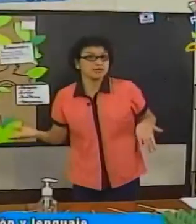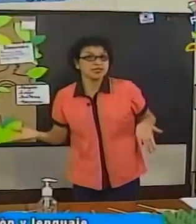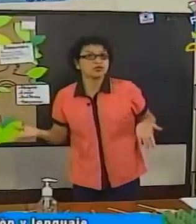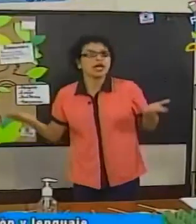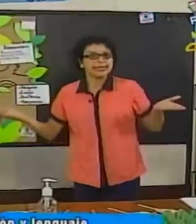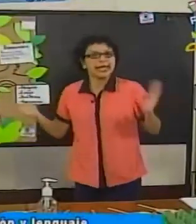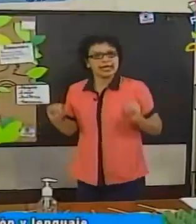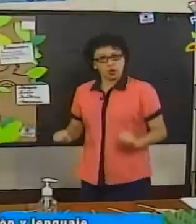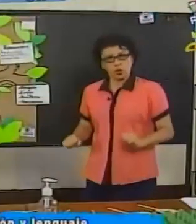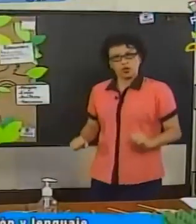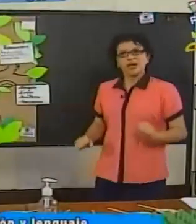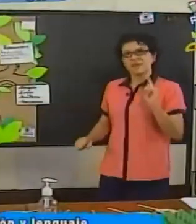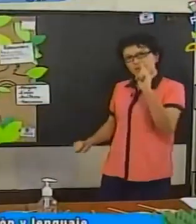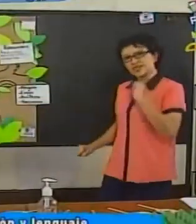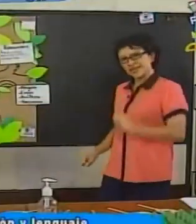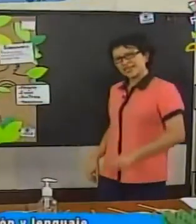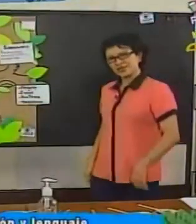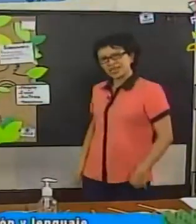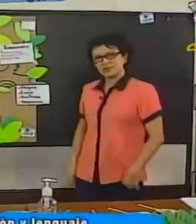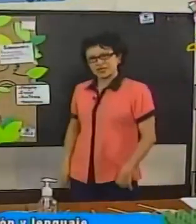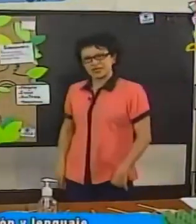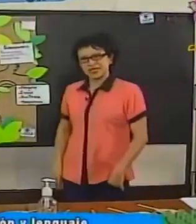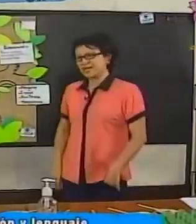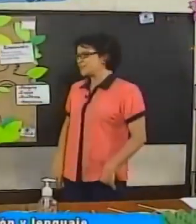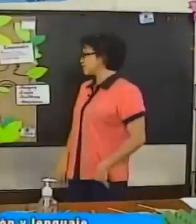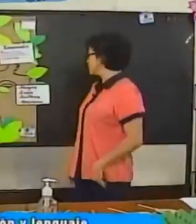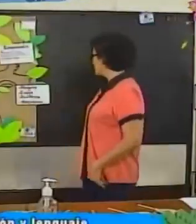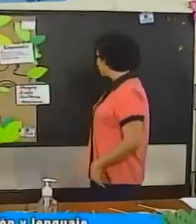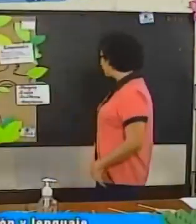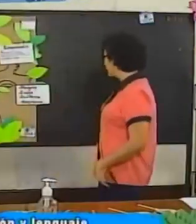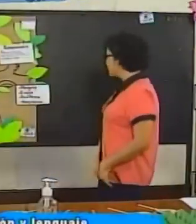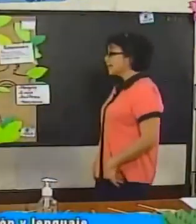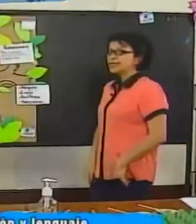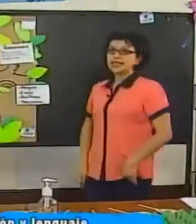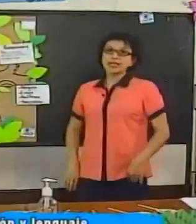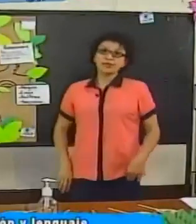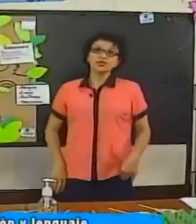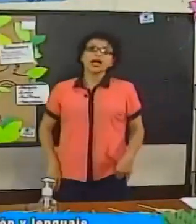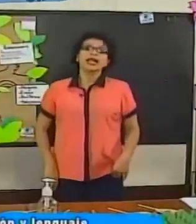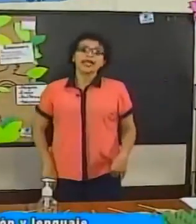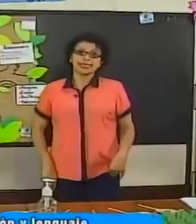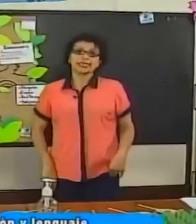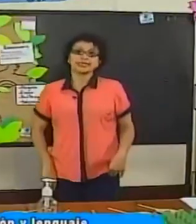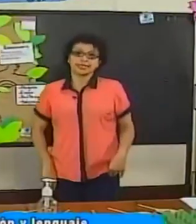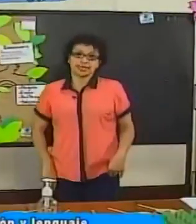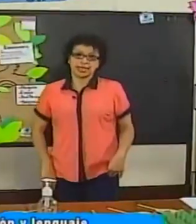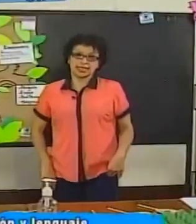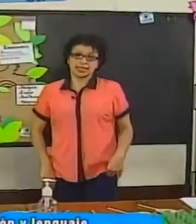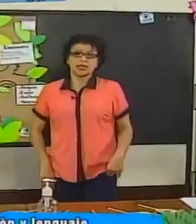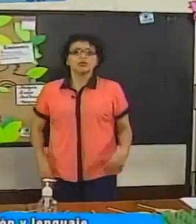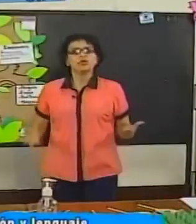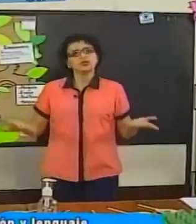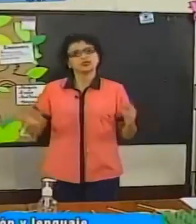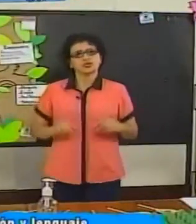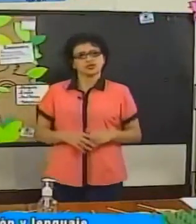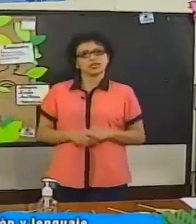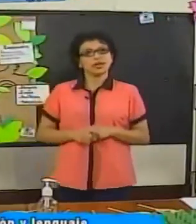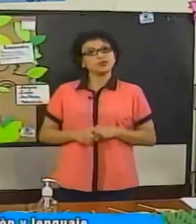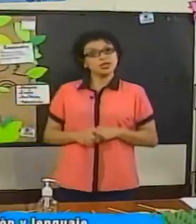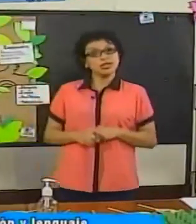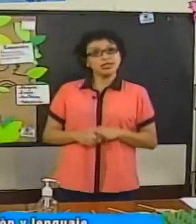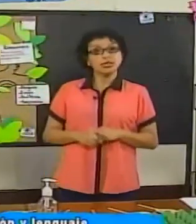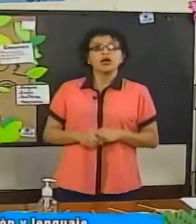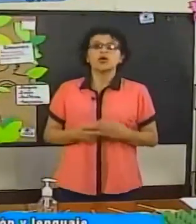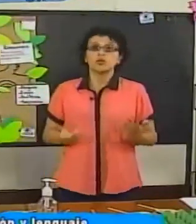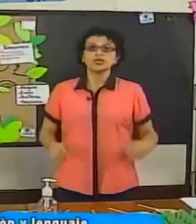es nuestra expresión de enojo. Vamos a ver qué otra expresión tenemos. Tenemos la tristeza. Cuando nosotros